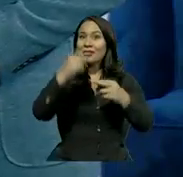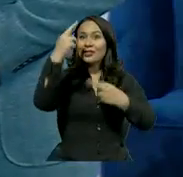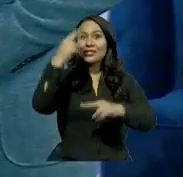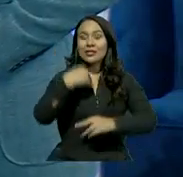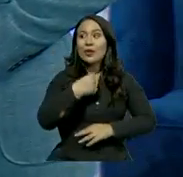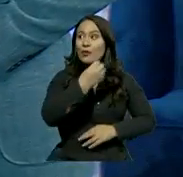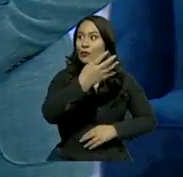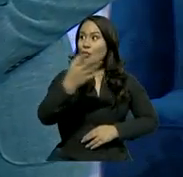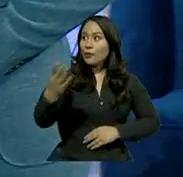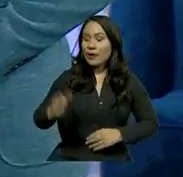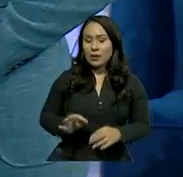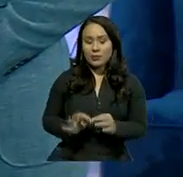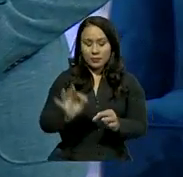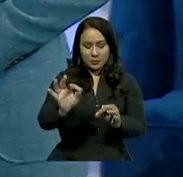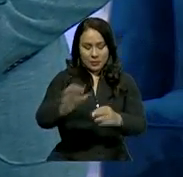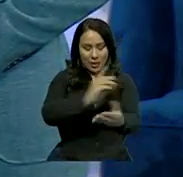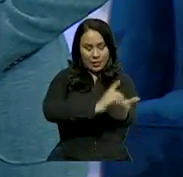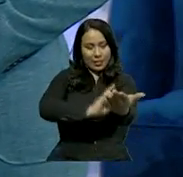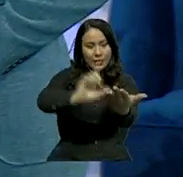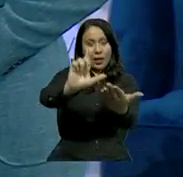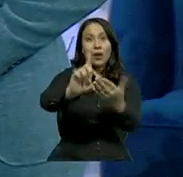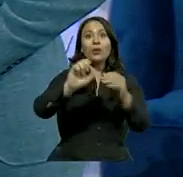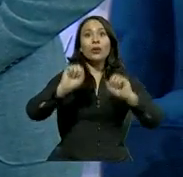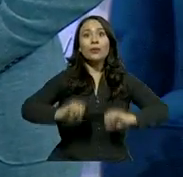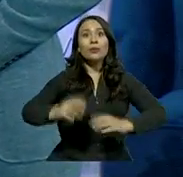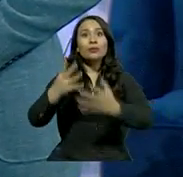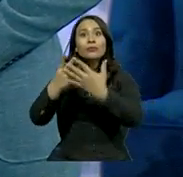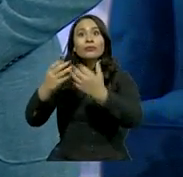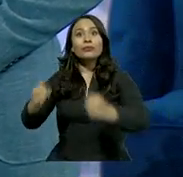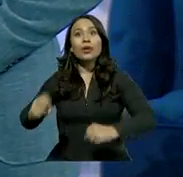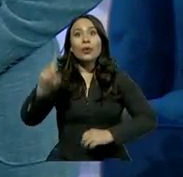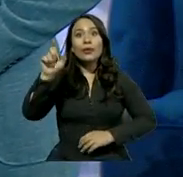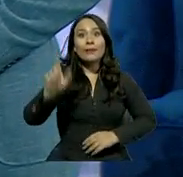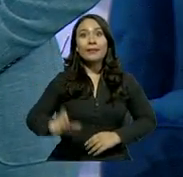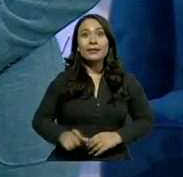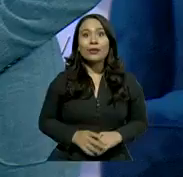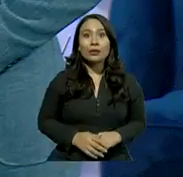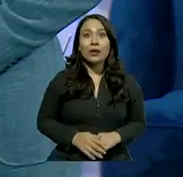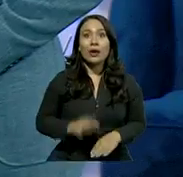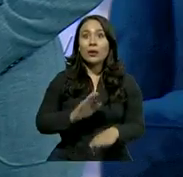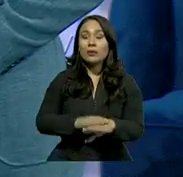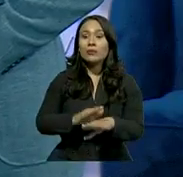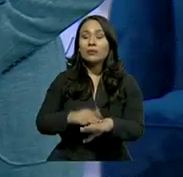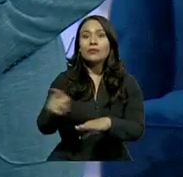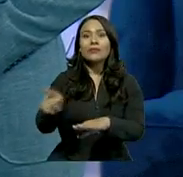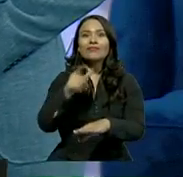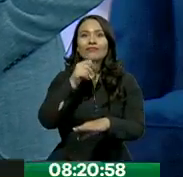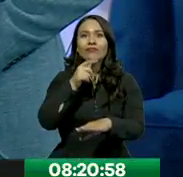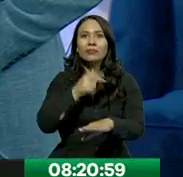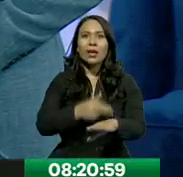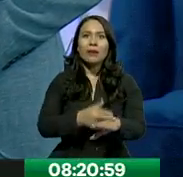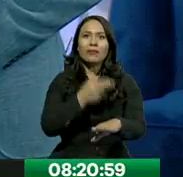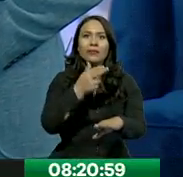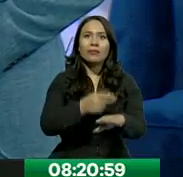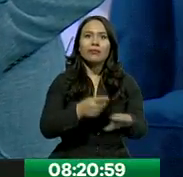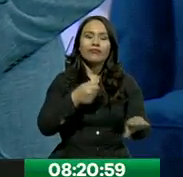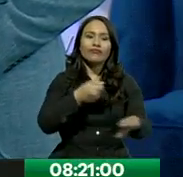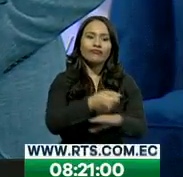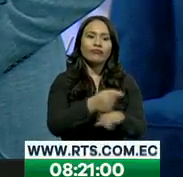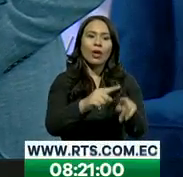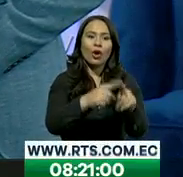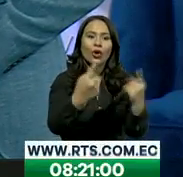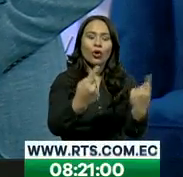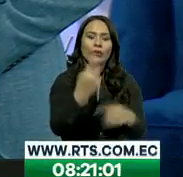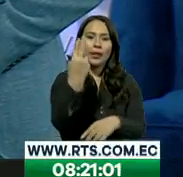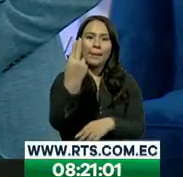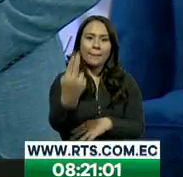Contamos que en el cantón Daule se logró la detención de uno de los presuntos autores materiales del crimen cometido en contra de